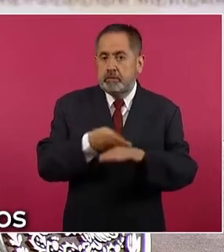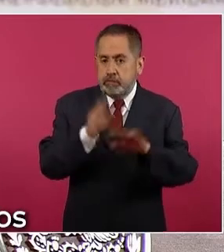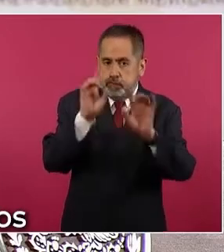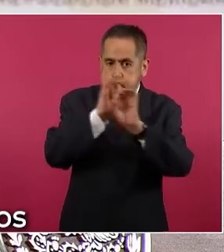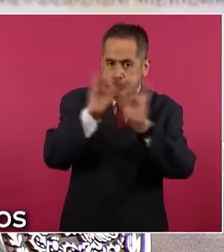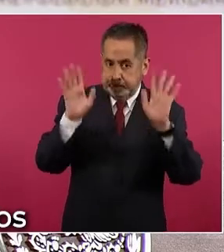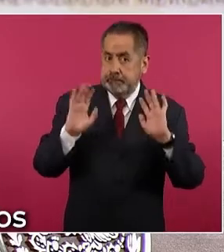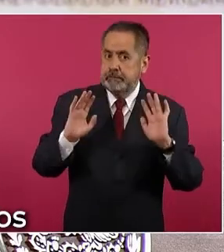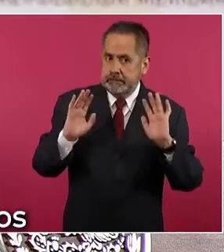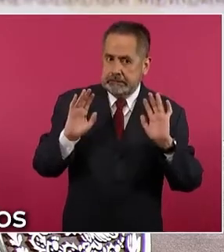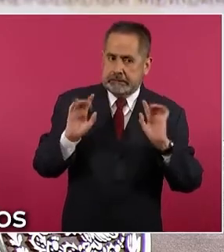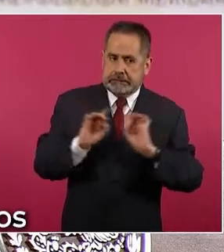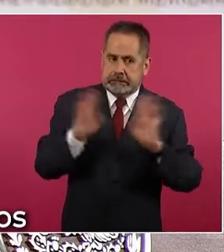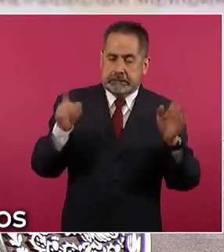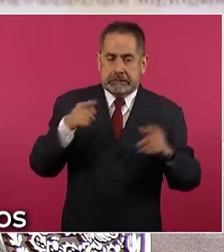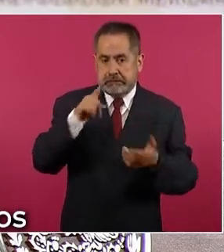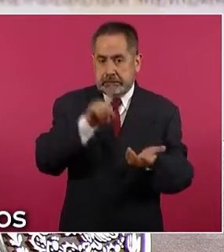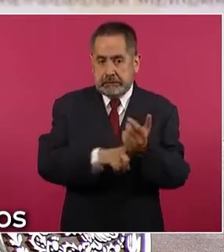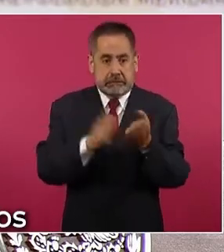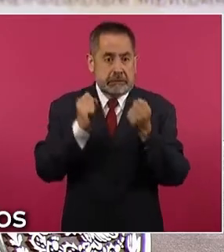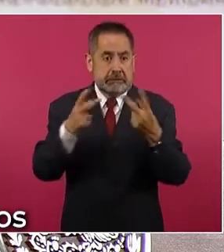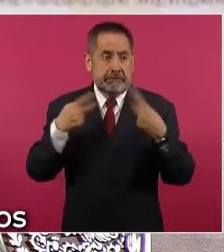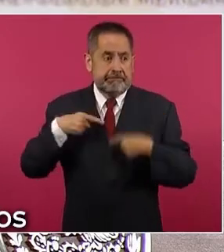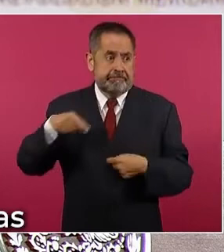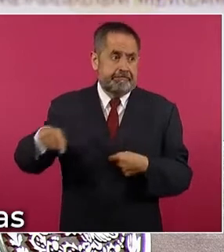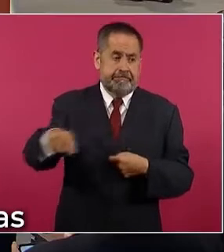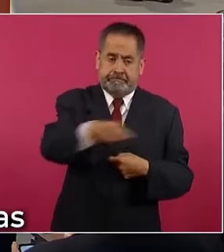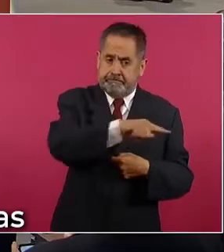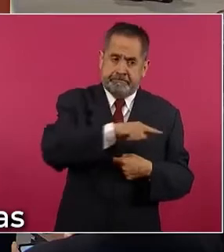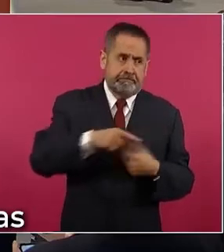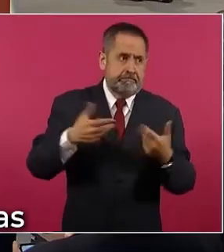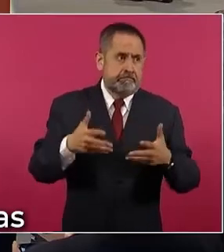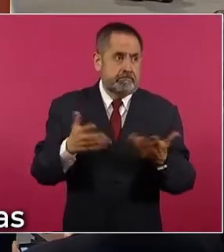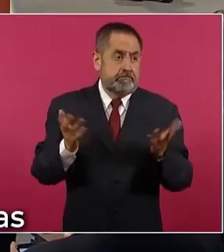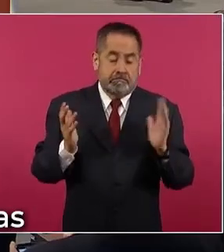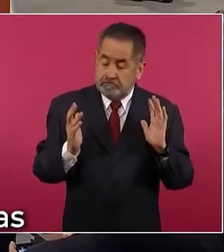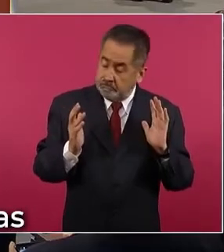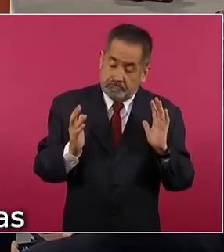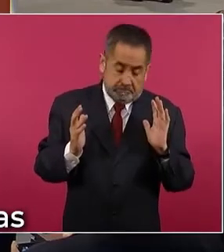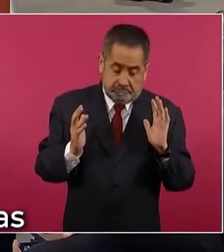delicado que involucra a muchos y se tenía que